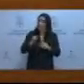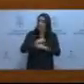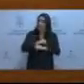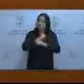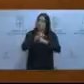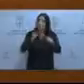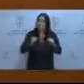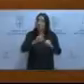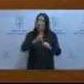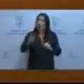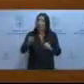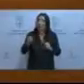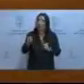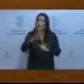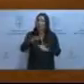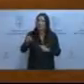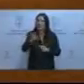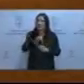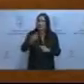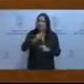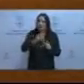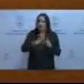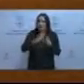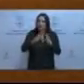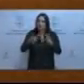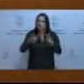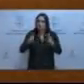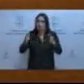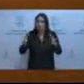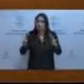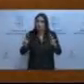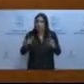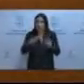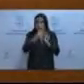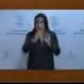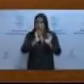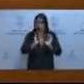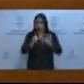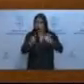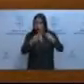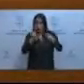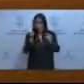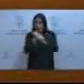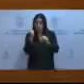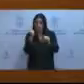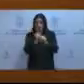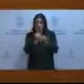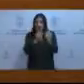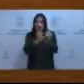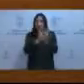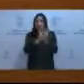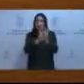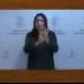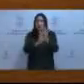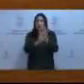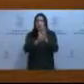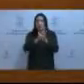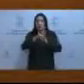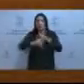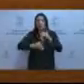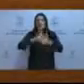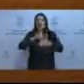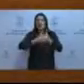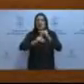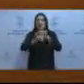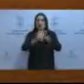11 trimestres consecutivos de crecimiento. Y en ese contexto, el mercado de trabajo muestra una evolución favorable y estable. En los dos